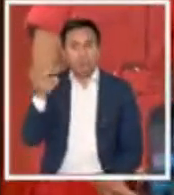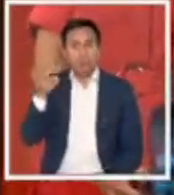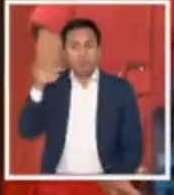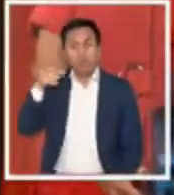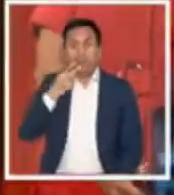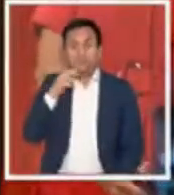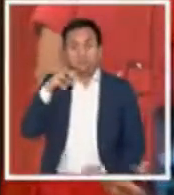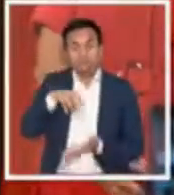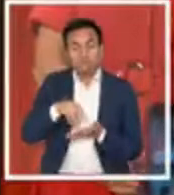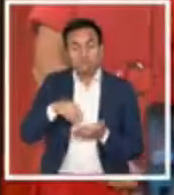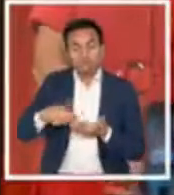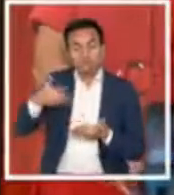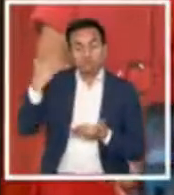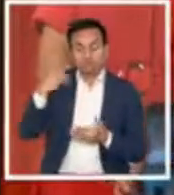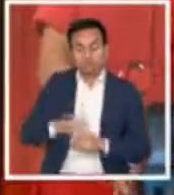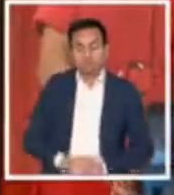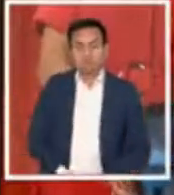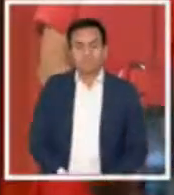acá.